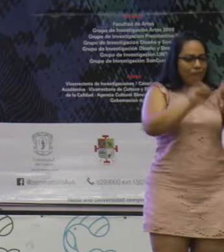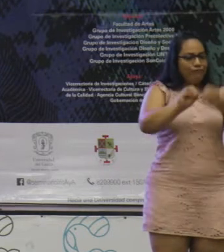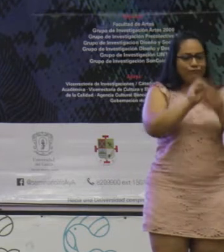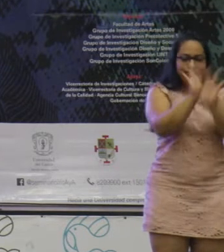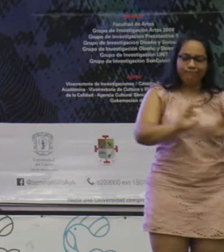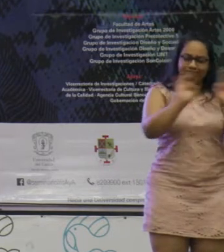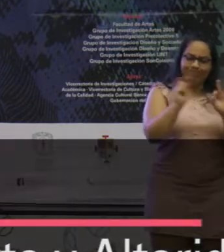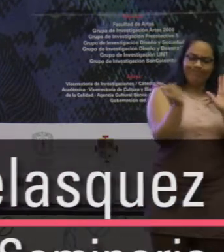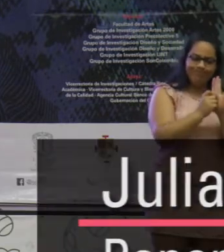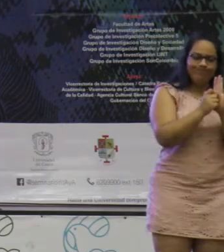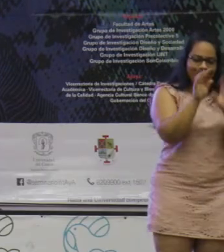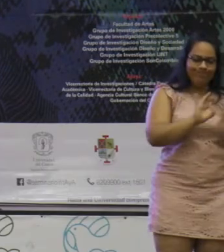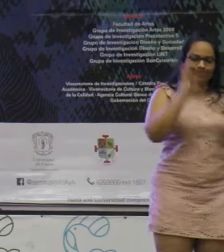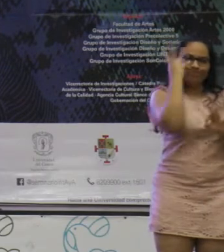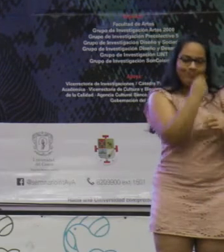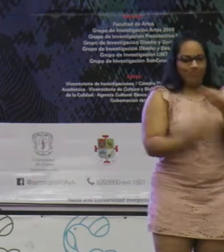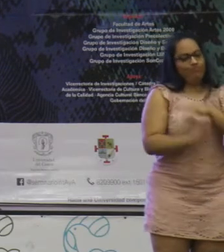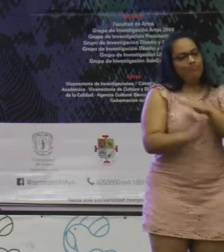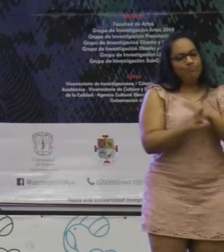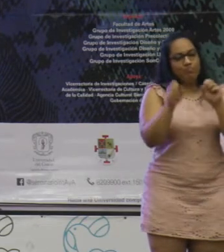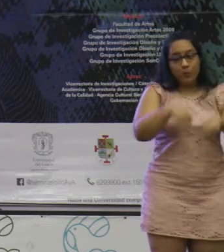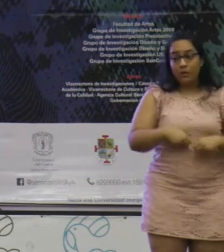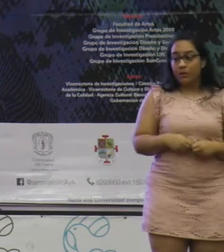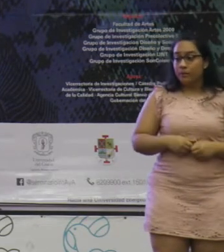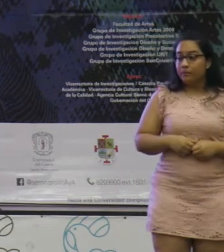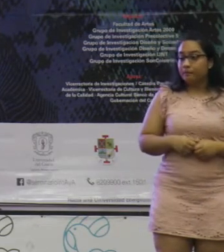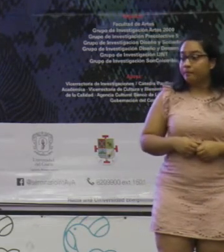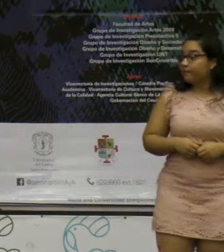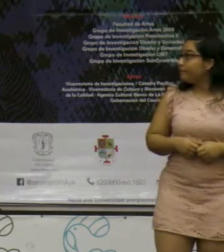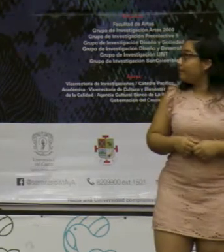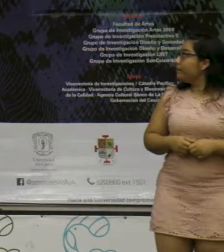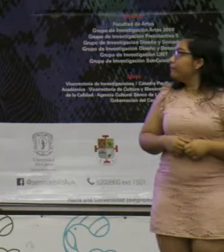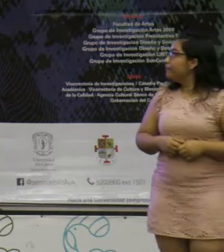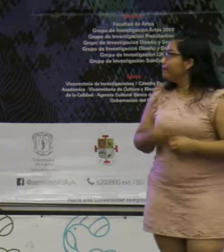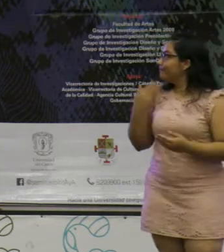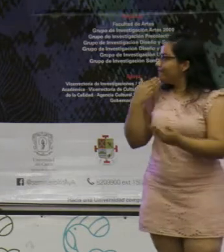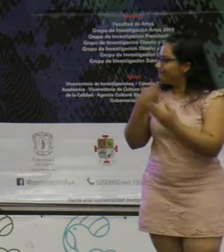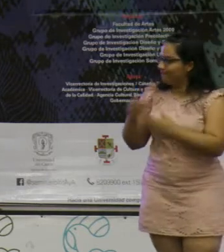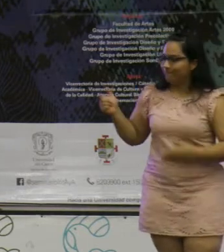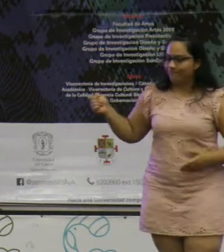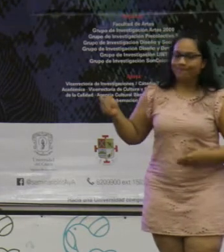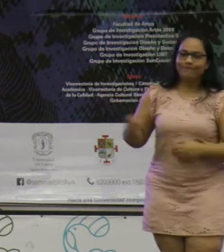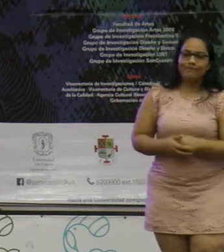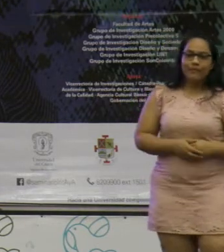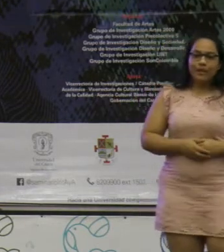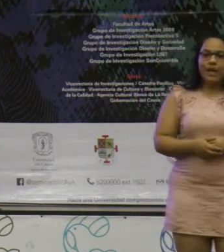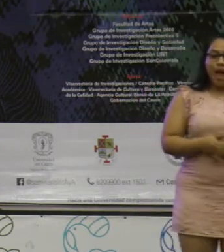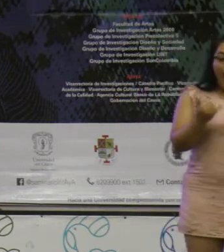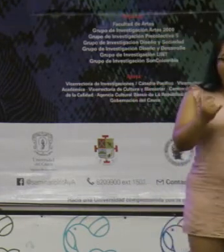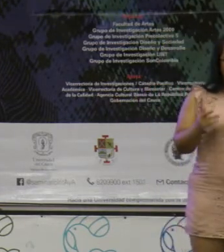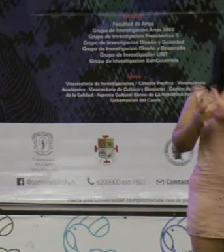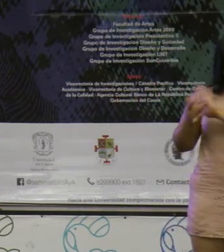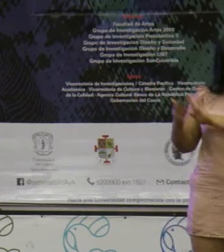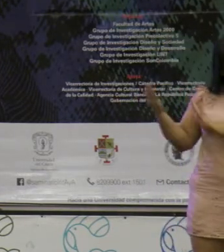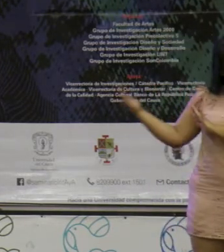es muy importante, que es un momento bonito para seguir. ¿Nos dejas ver el otro, por favor? Gracias. Voy a pasar esto que